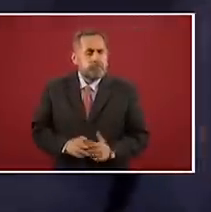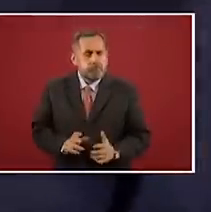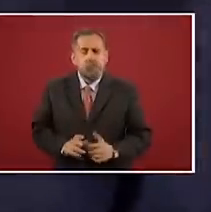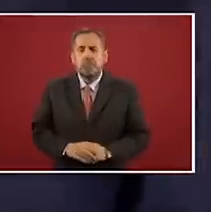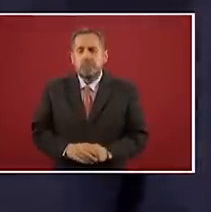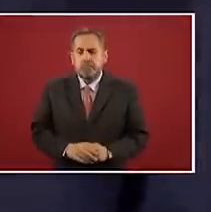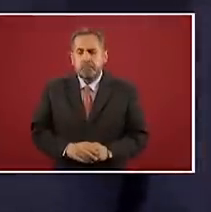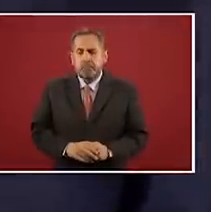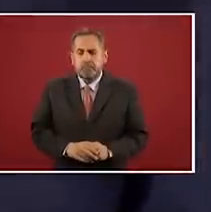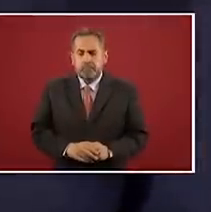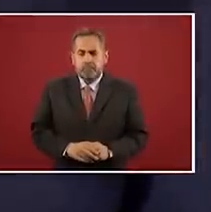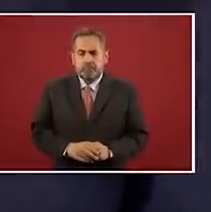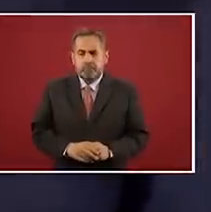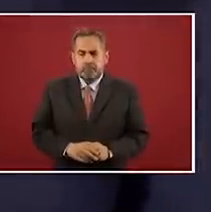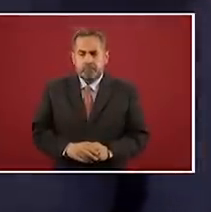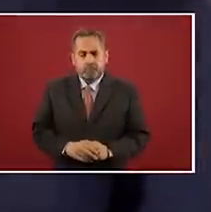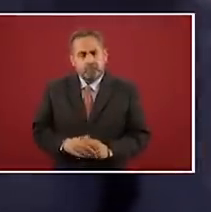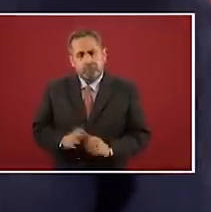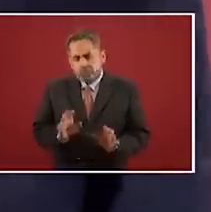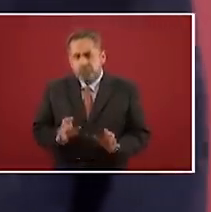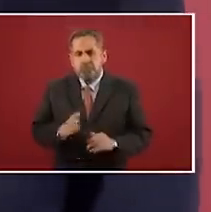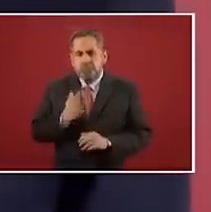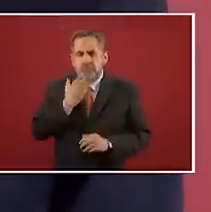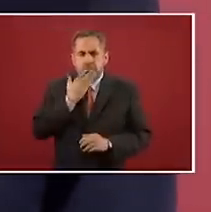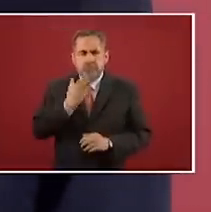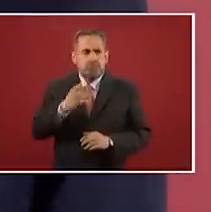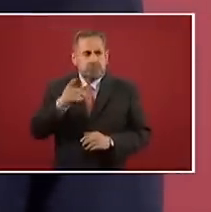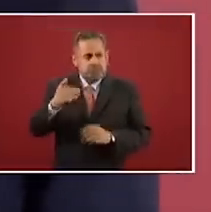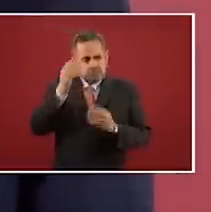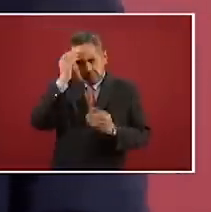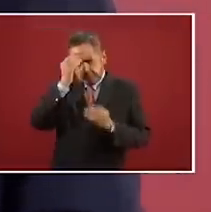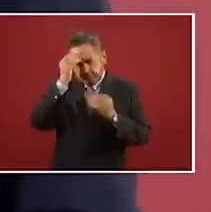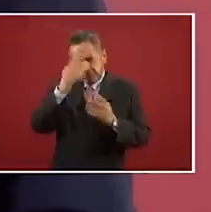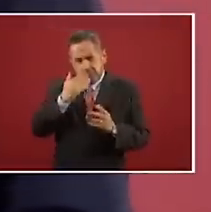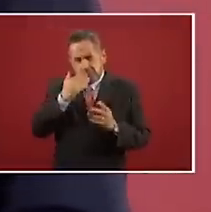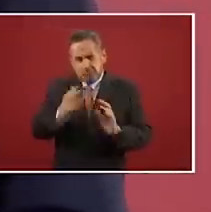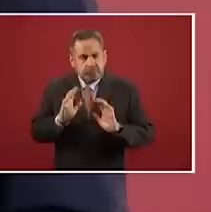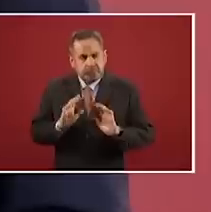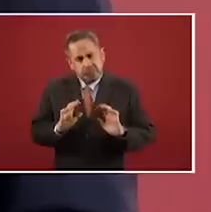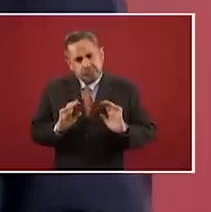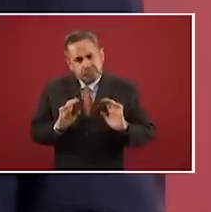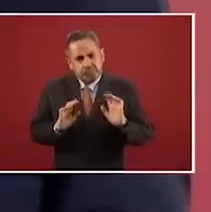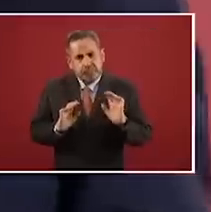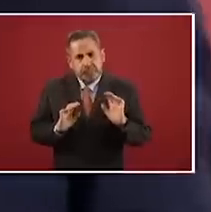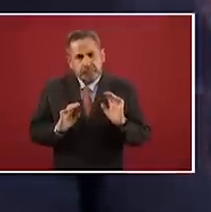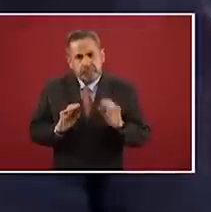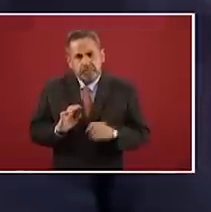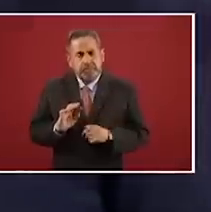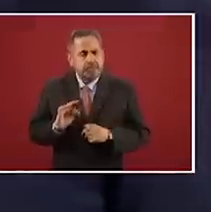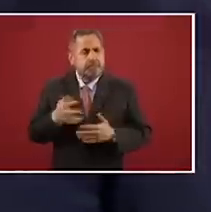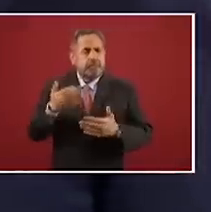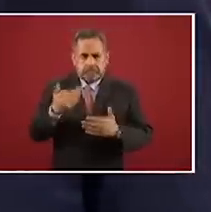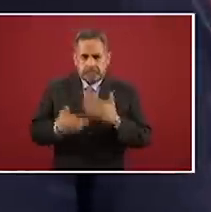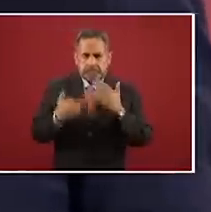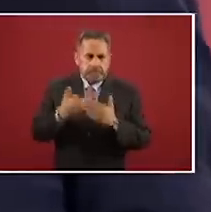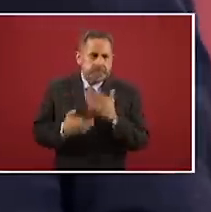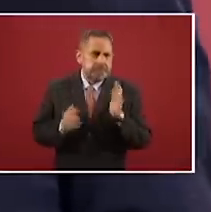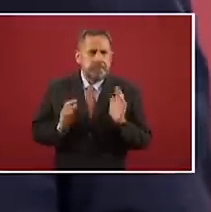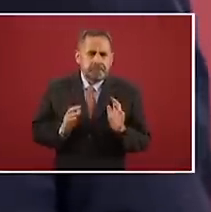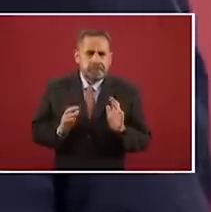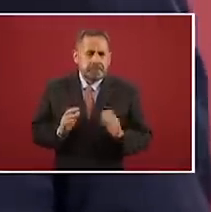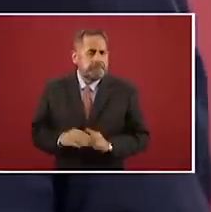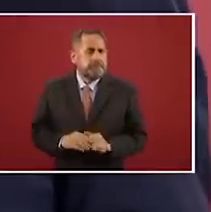son buenas sus reflexiones. sí hace falta que